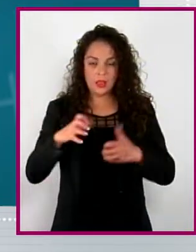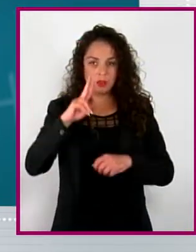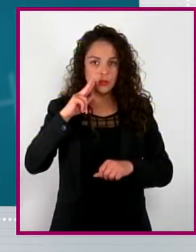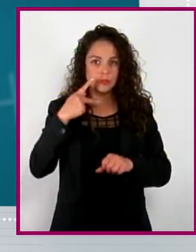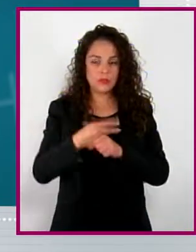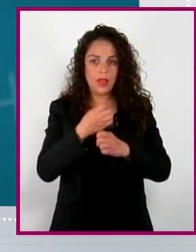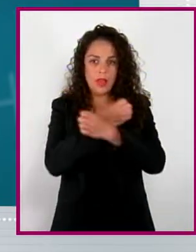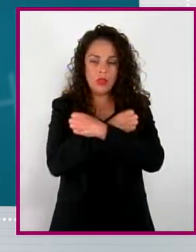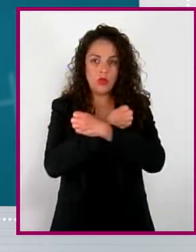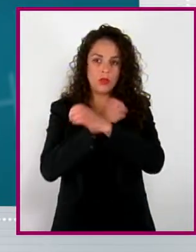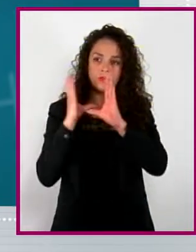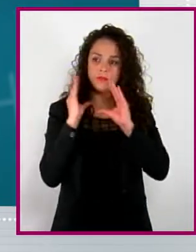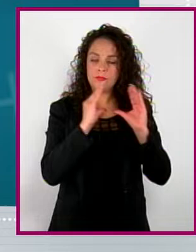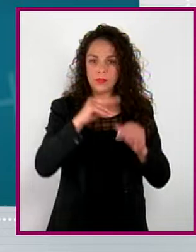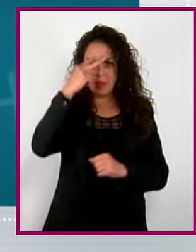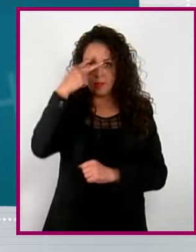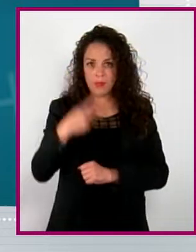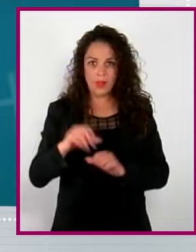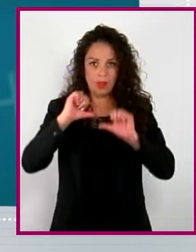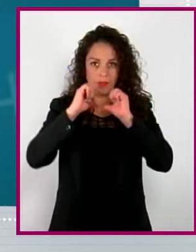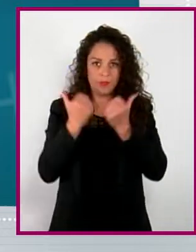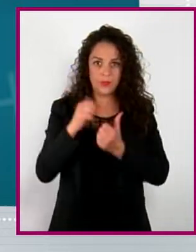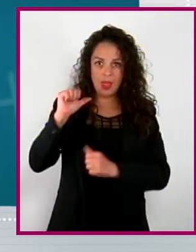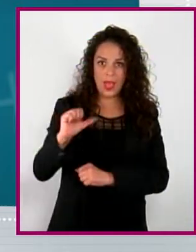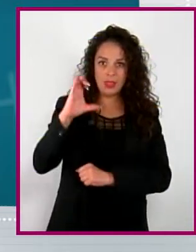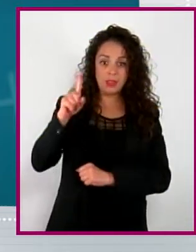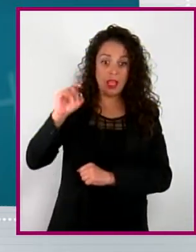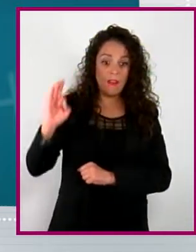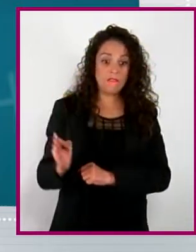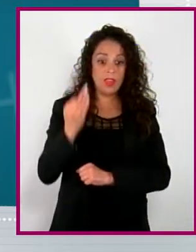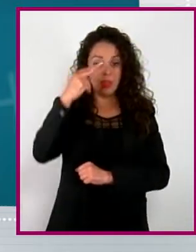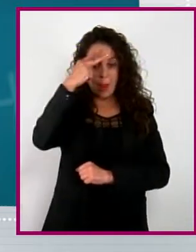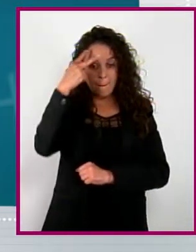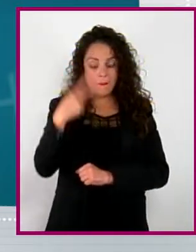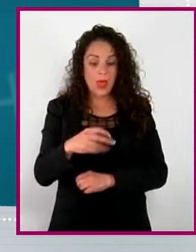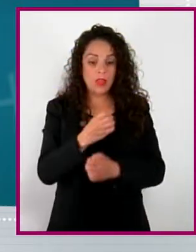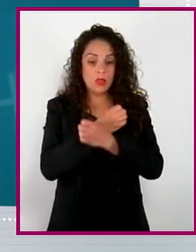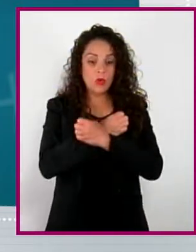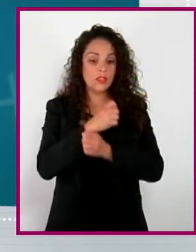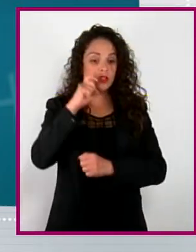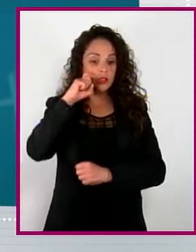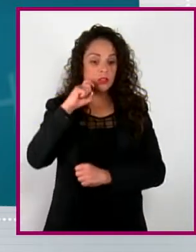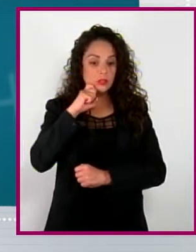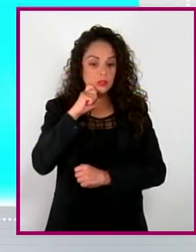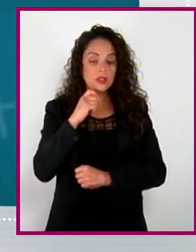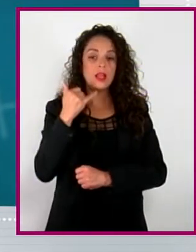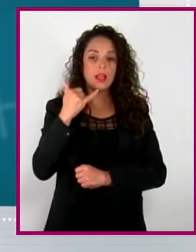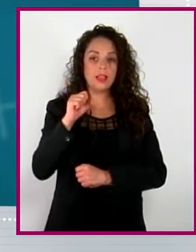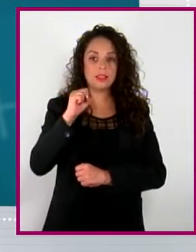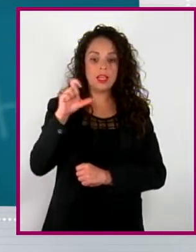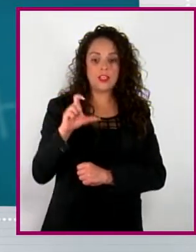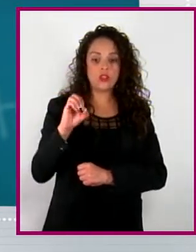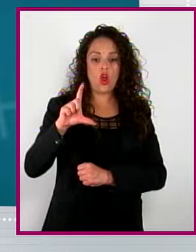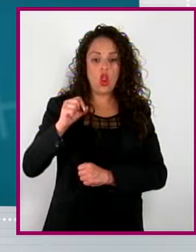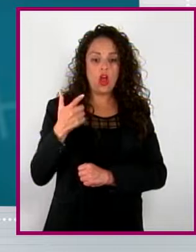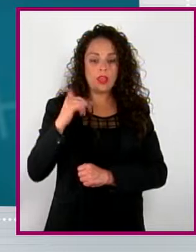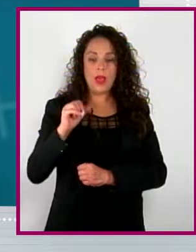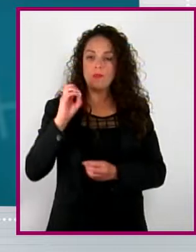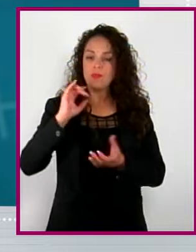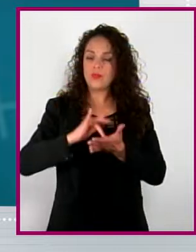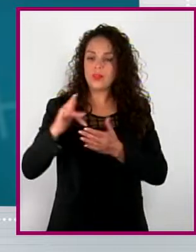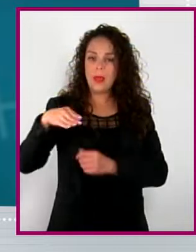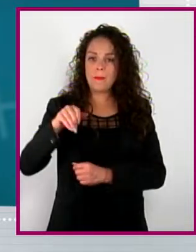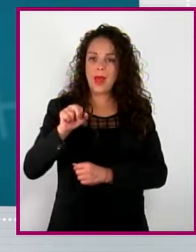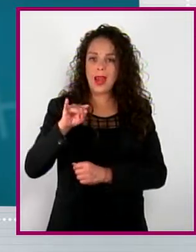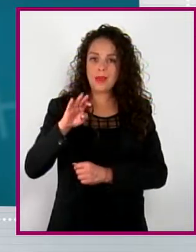en México, AC, y forma parte de la Federación Mexicana de Educación Sexual y Sexología. Gracias, Maribel, por